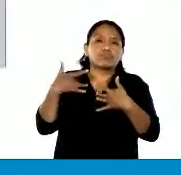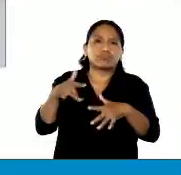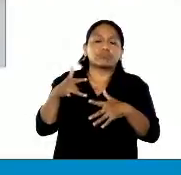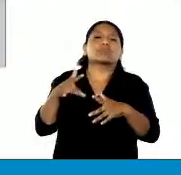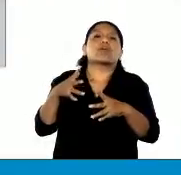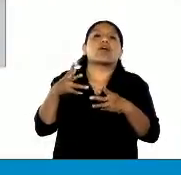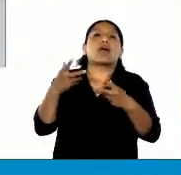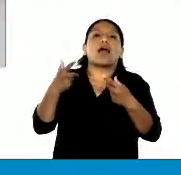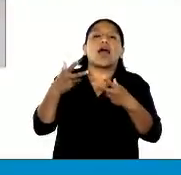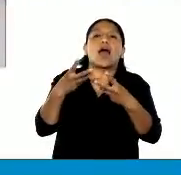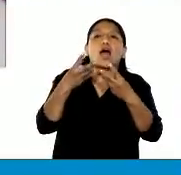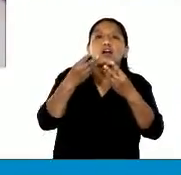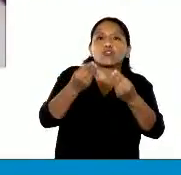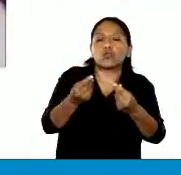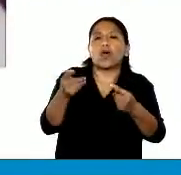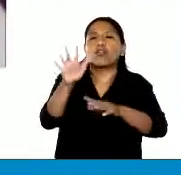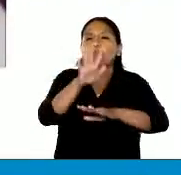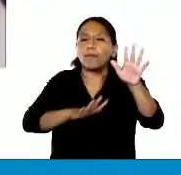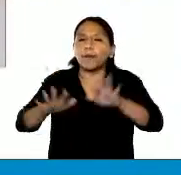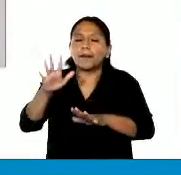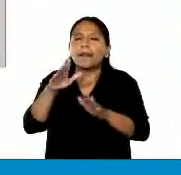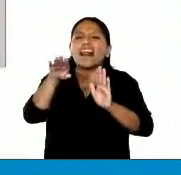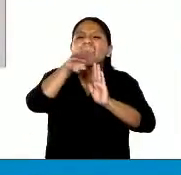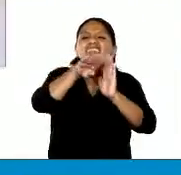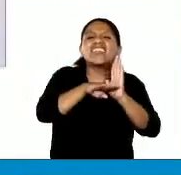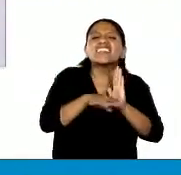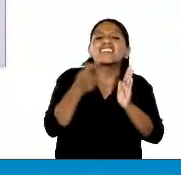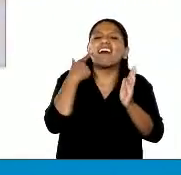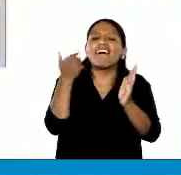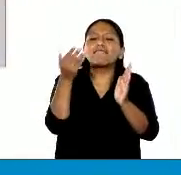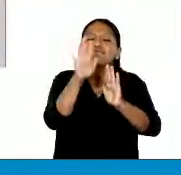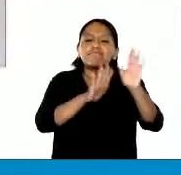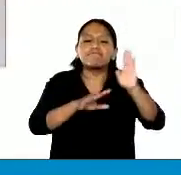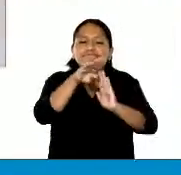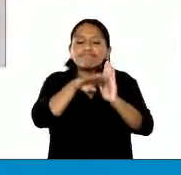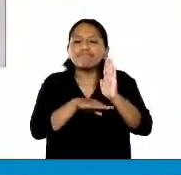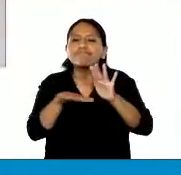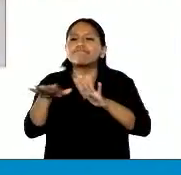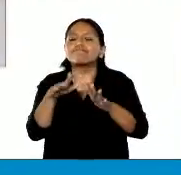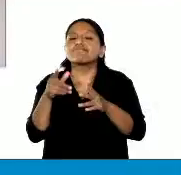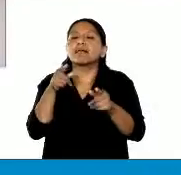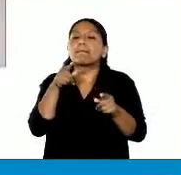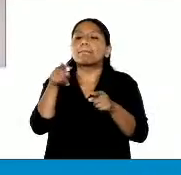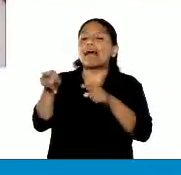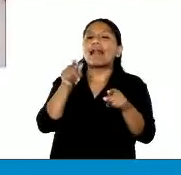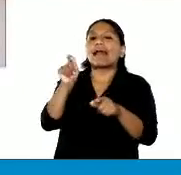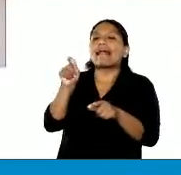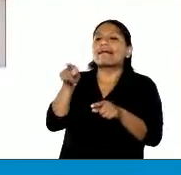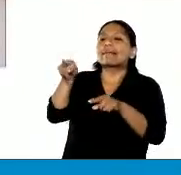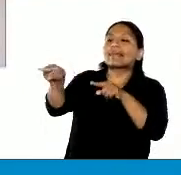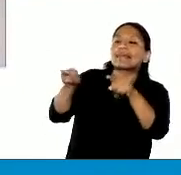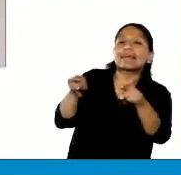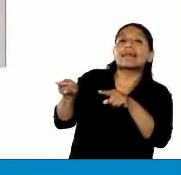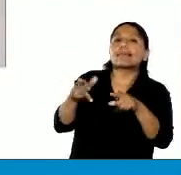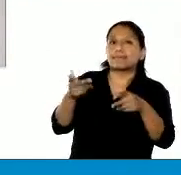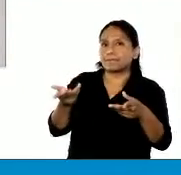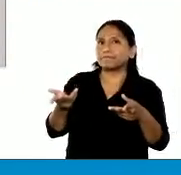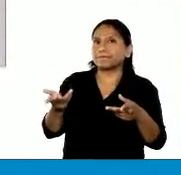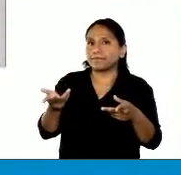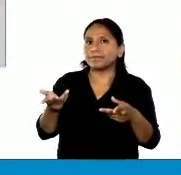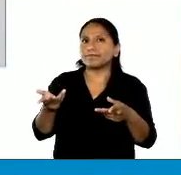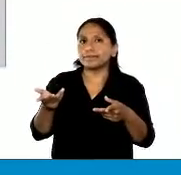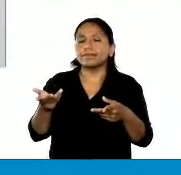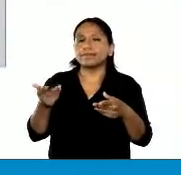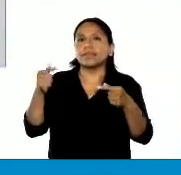a las patronales en el armado de las listas de activistas, en el señalamiento de los activistas combativos, que